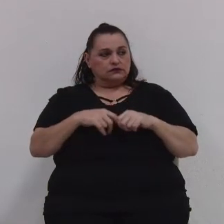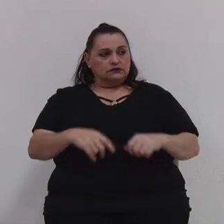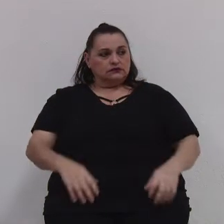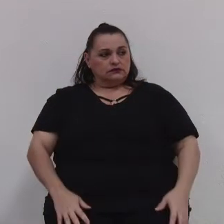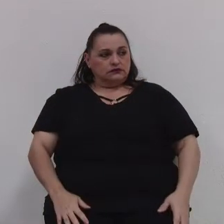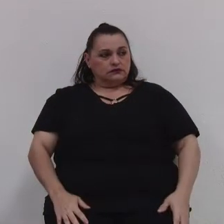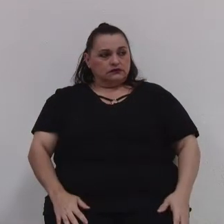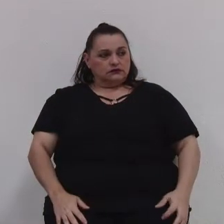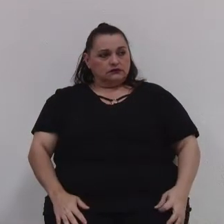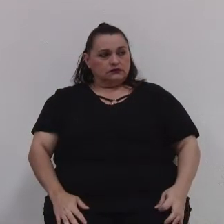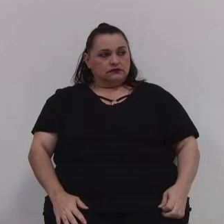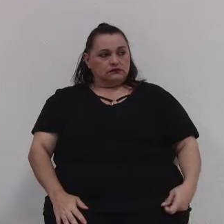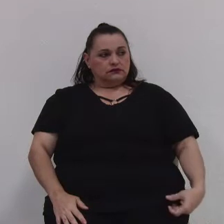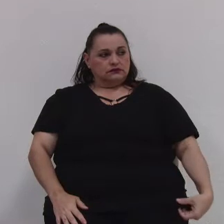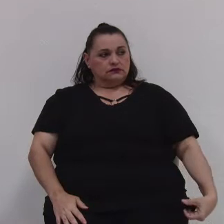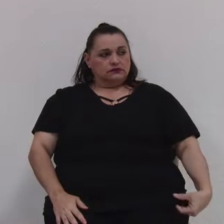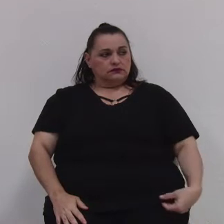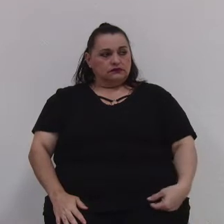Gracias.